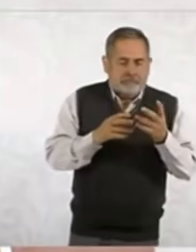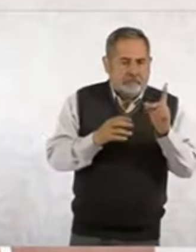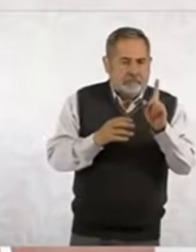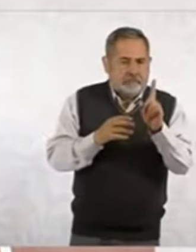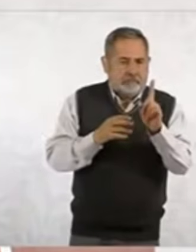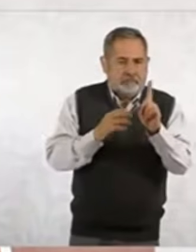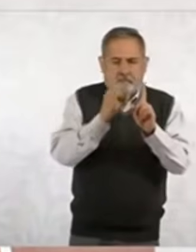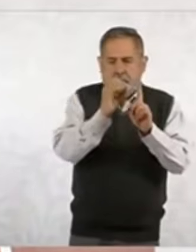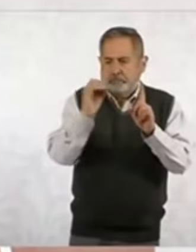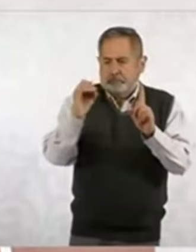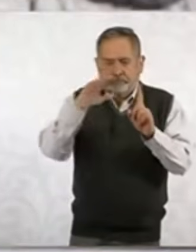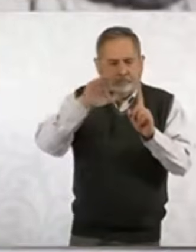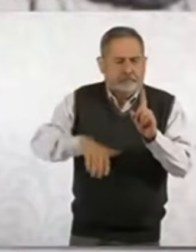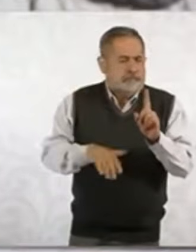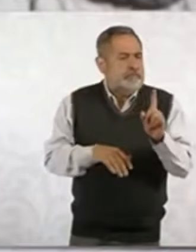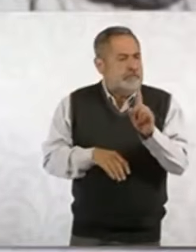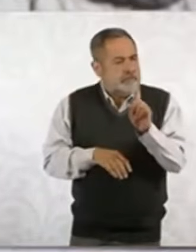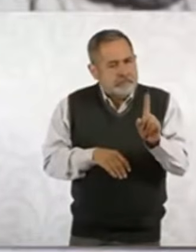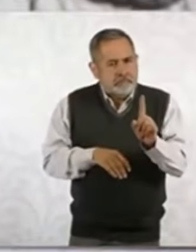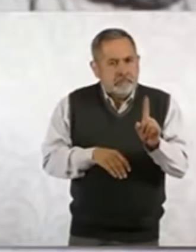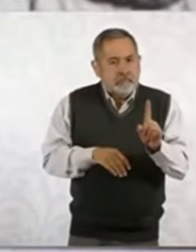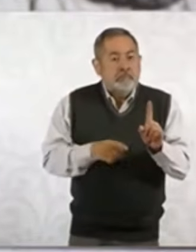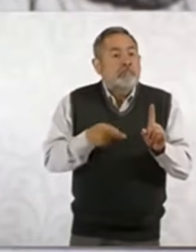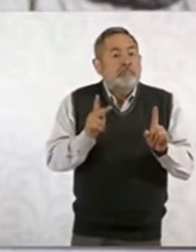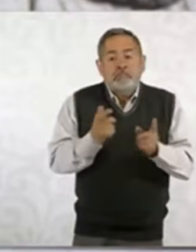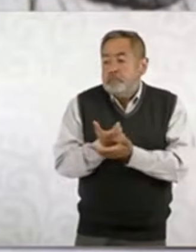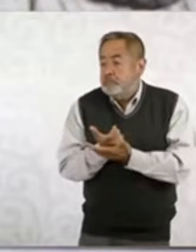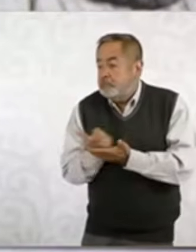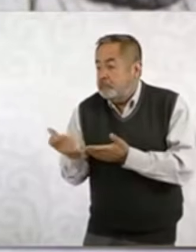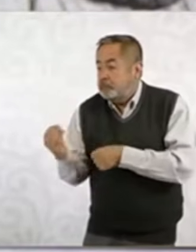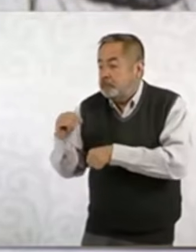Entonces, sube la inflación, pero los salarios no suben.